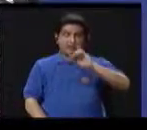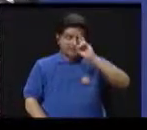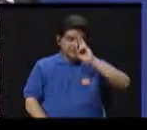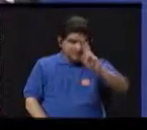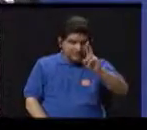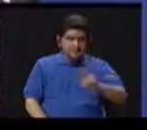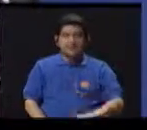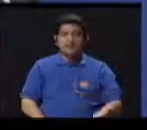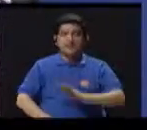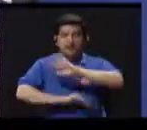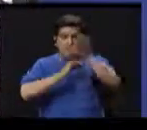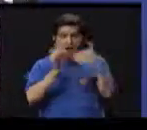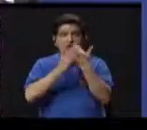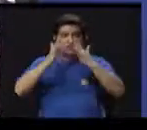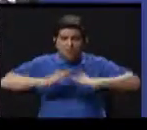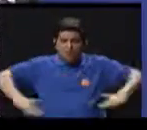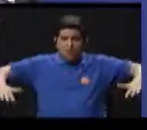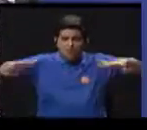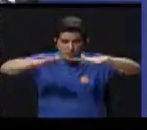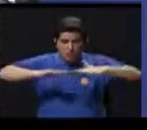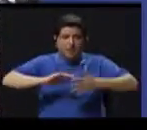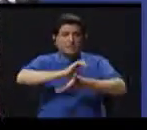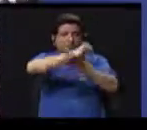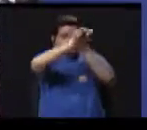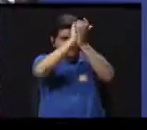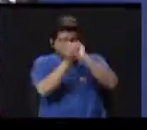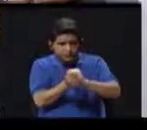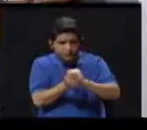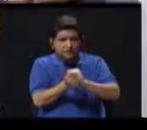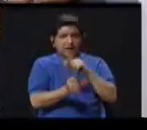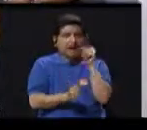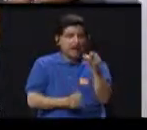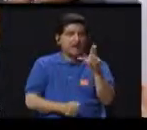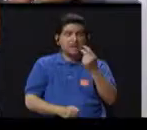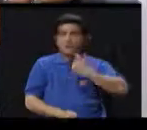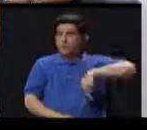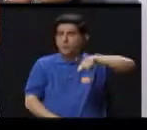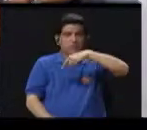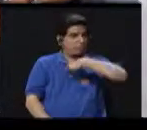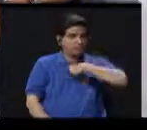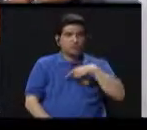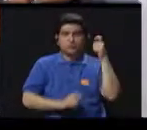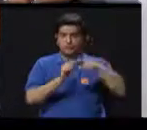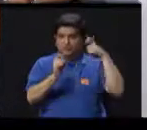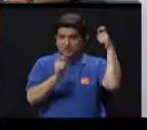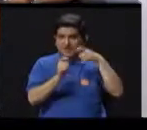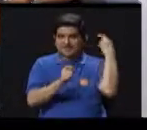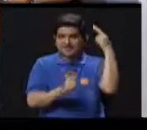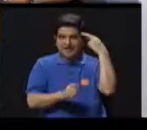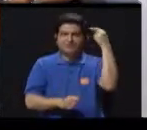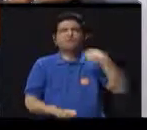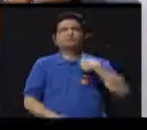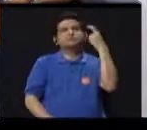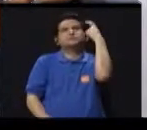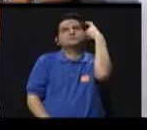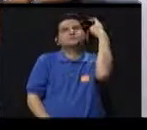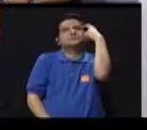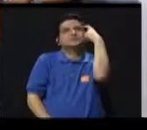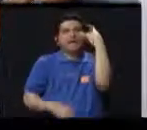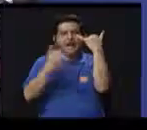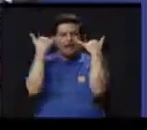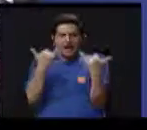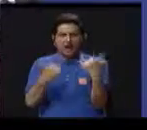el niño, de tratar de que todo el ambiente se adapte a él y no adaptarlo él a nosotros. Y precisamente por eso estaba